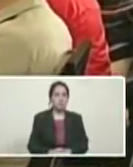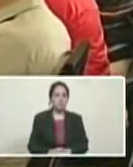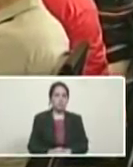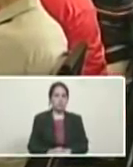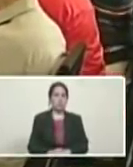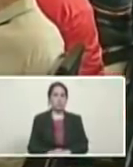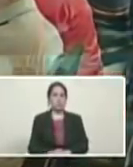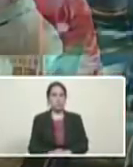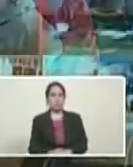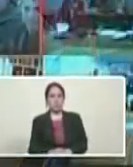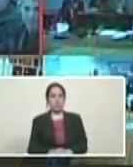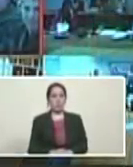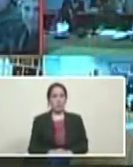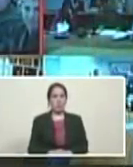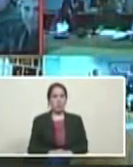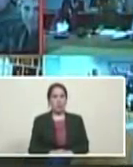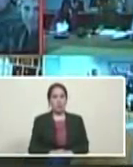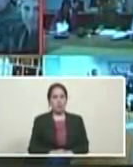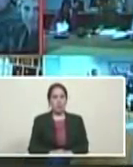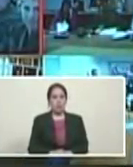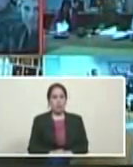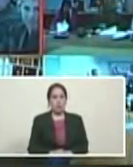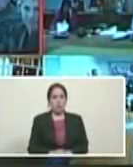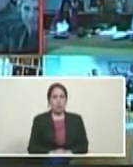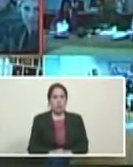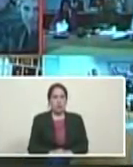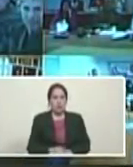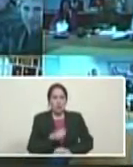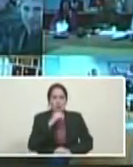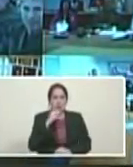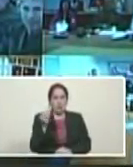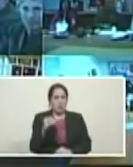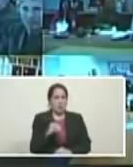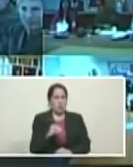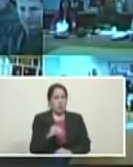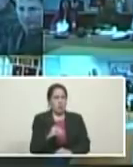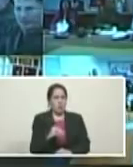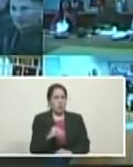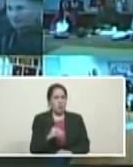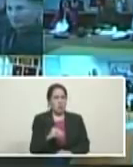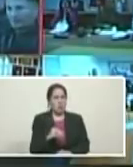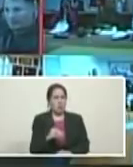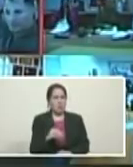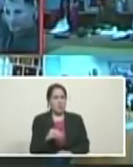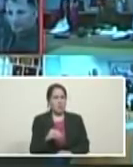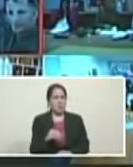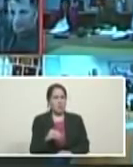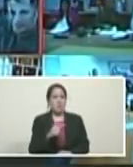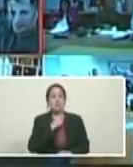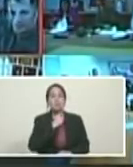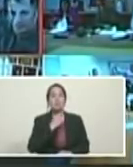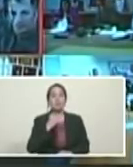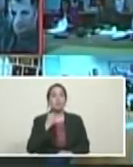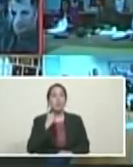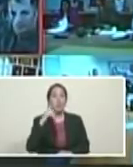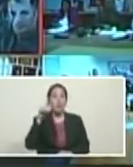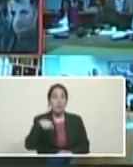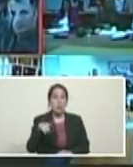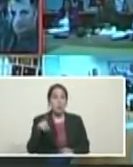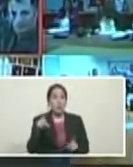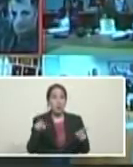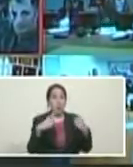se encuentra de cumpleaños ahora qué más el padre numa molina se encuentra de